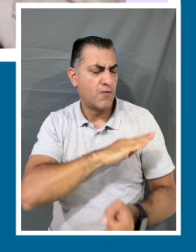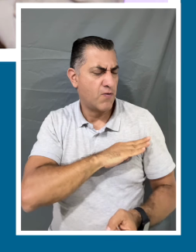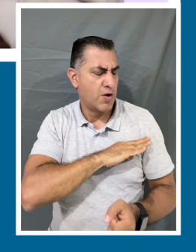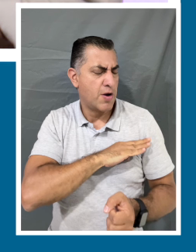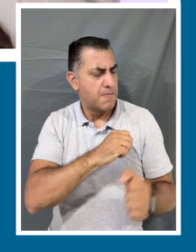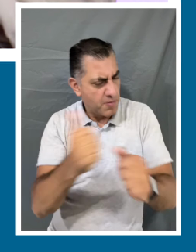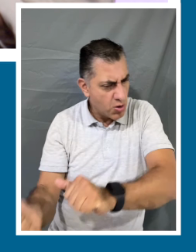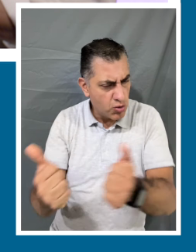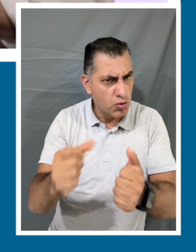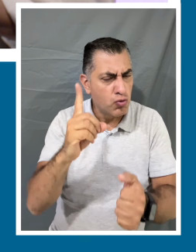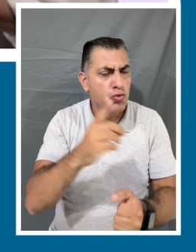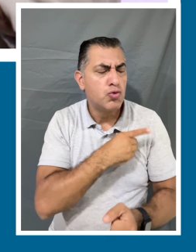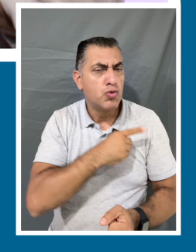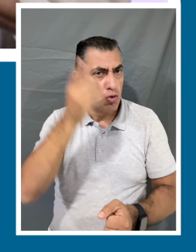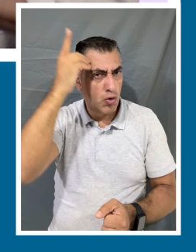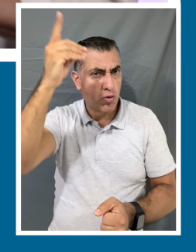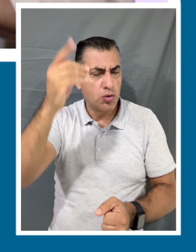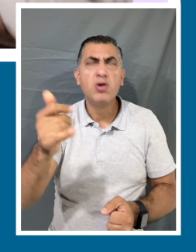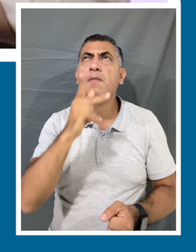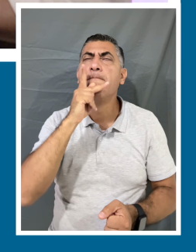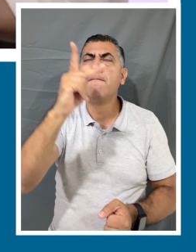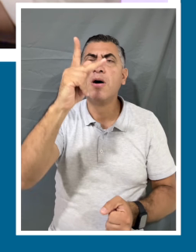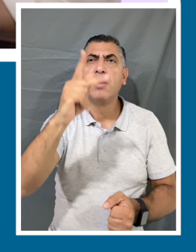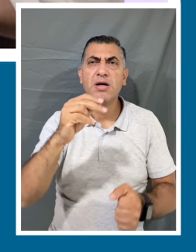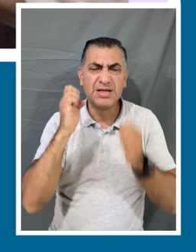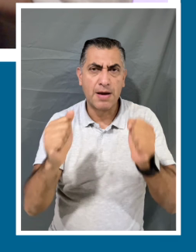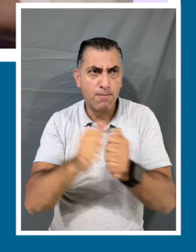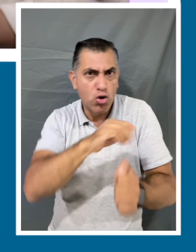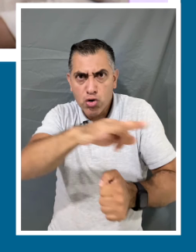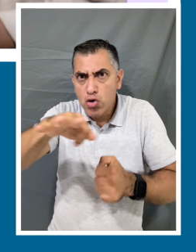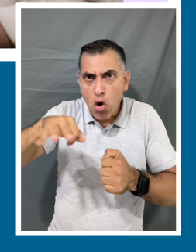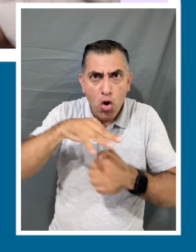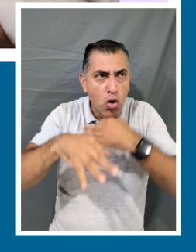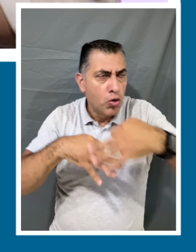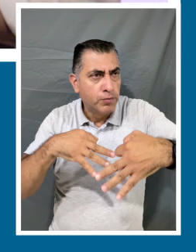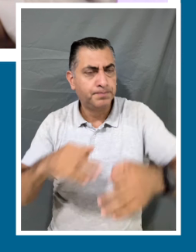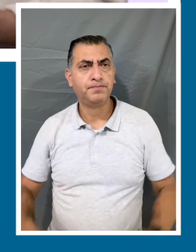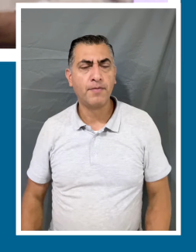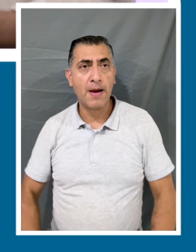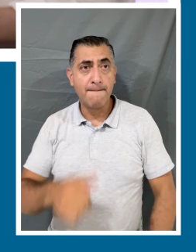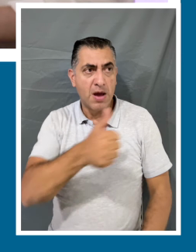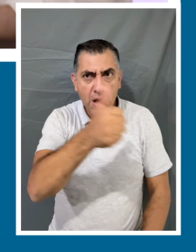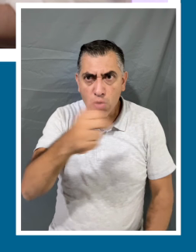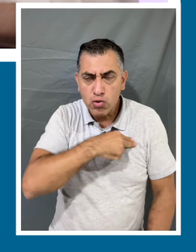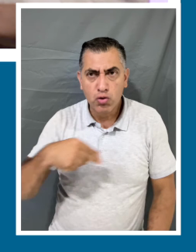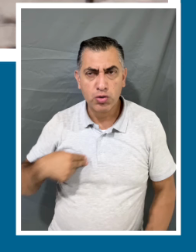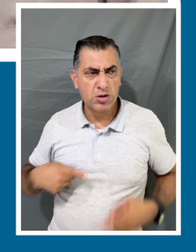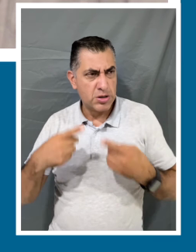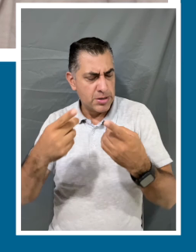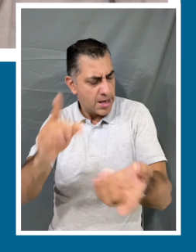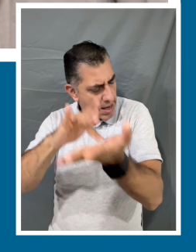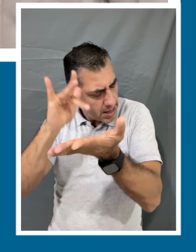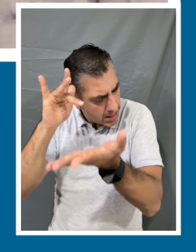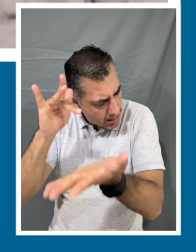un solo Dios y padre de todos que está sobre todos y por medio de todos y en todos pero a cada uno de nosotros se nos ha